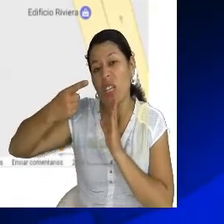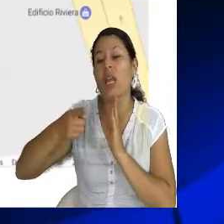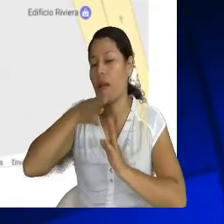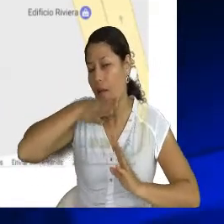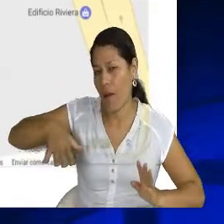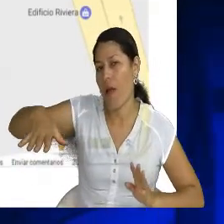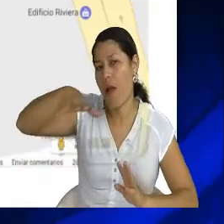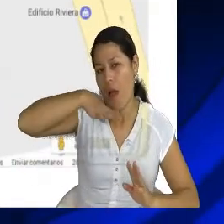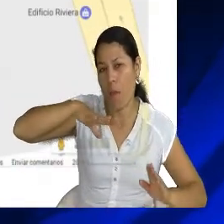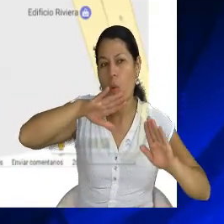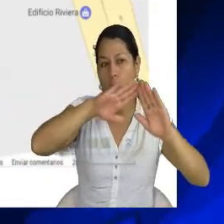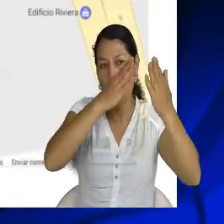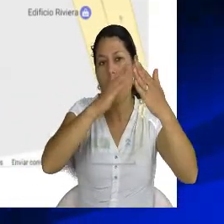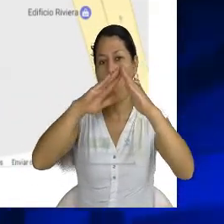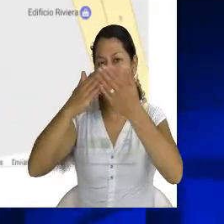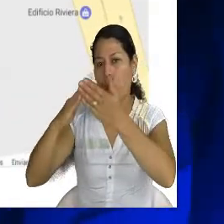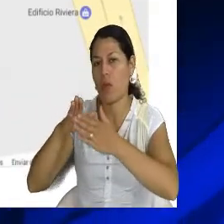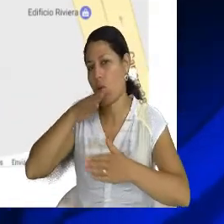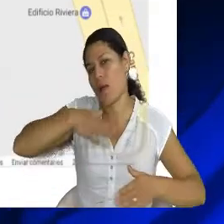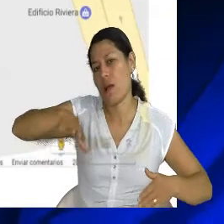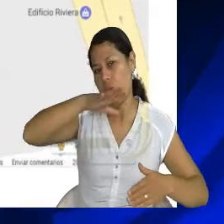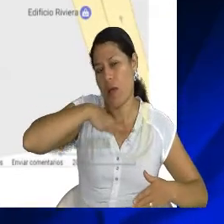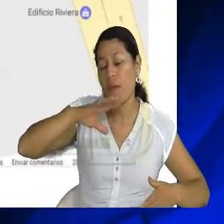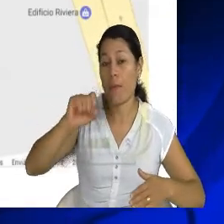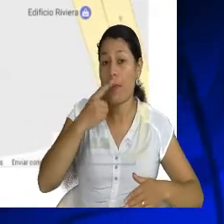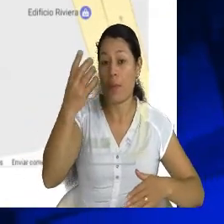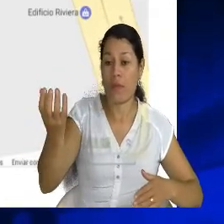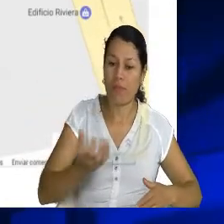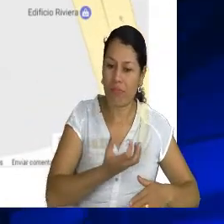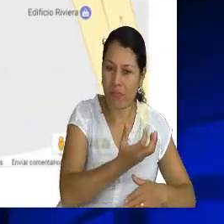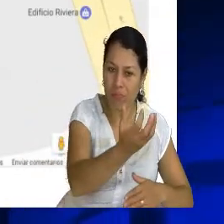se ve cómo se van armando. Vamos a estar ahí en la parte